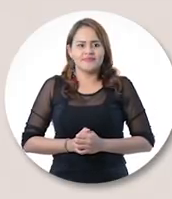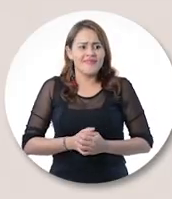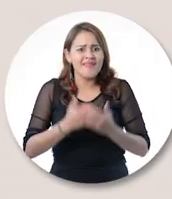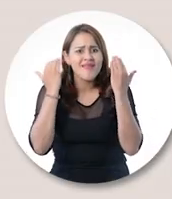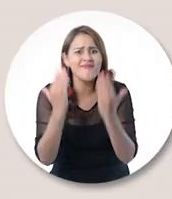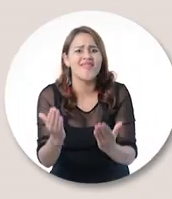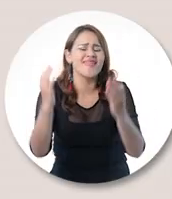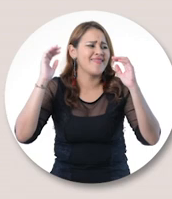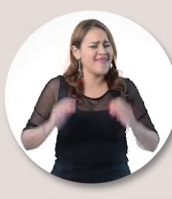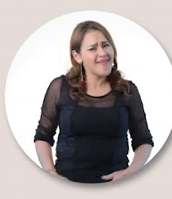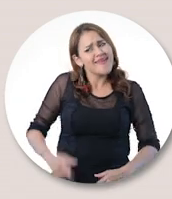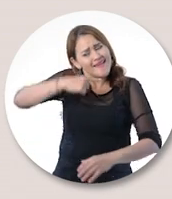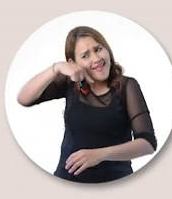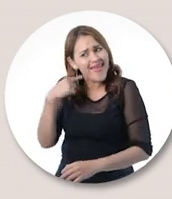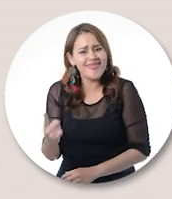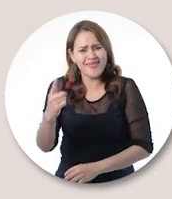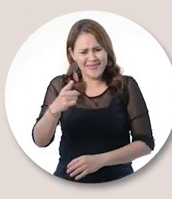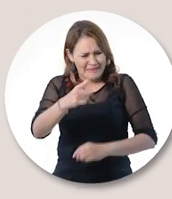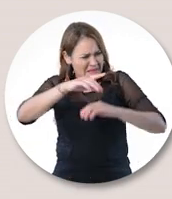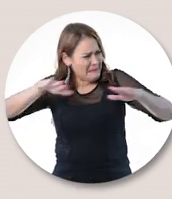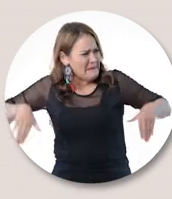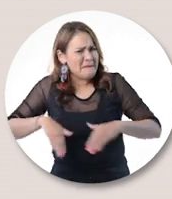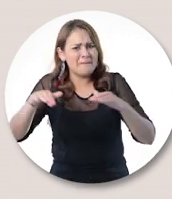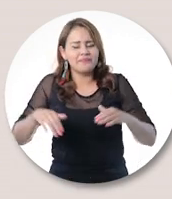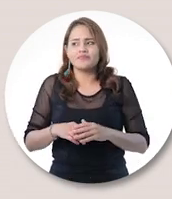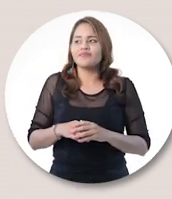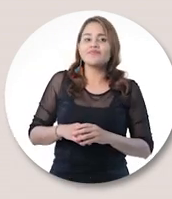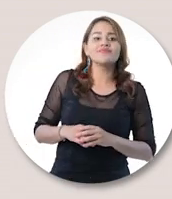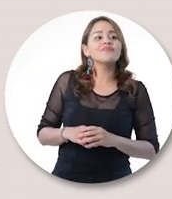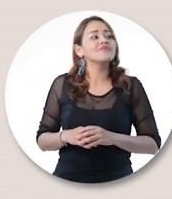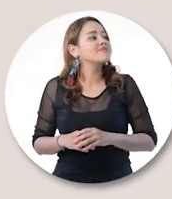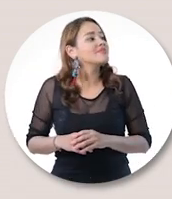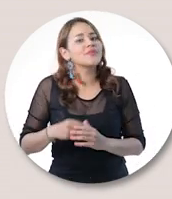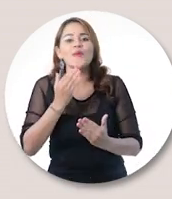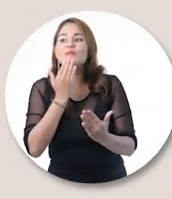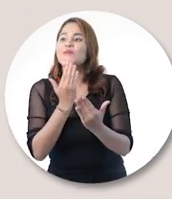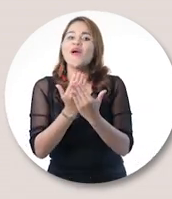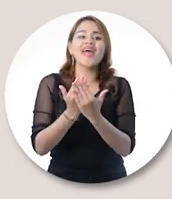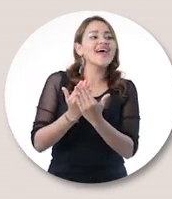¿Sí viste? Te dije que aquí no había nada. Buenas.